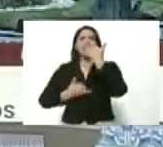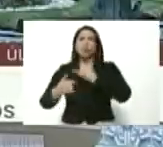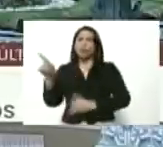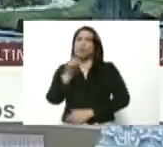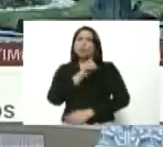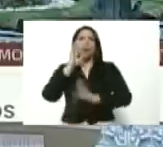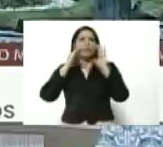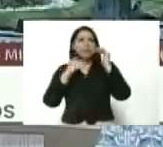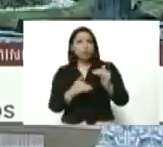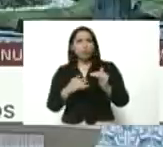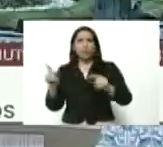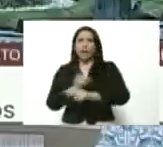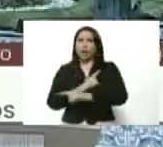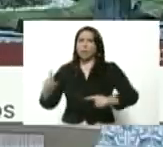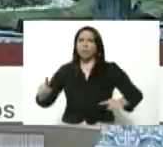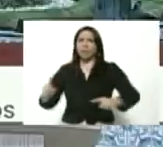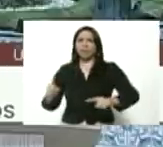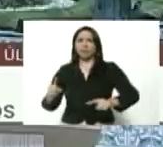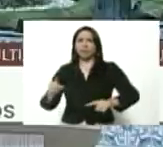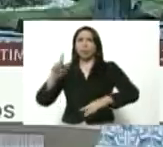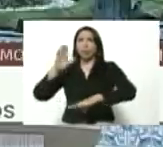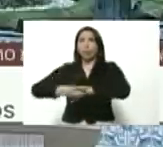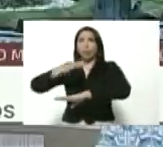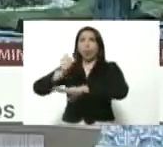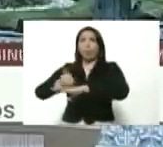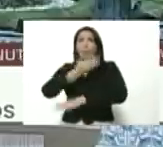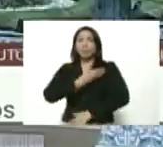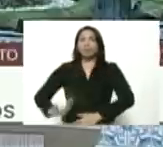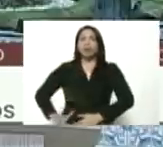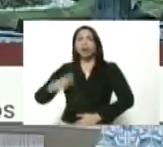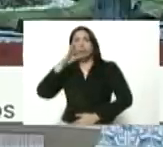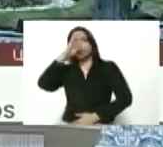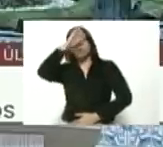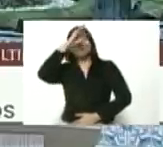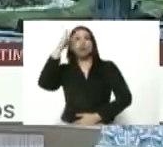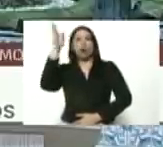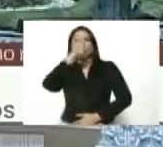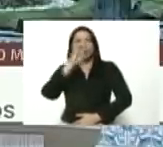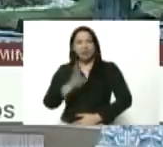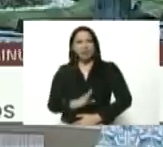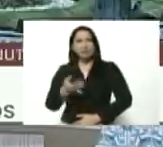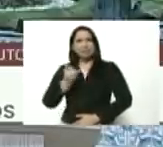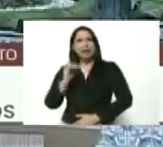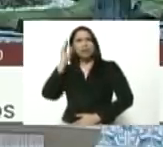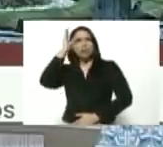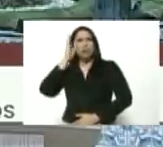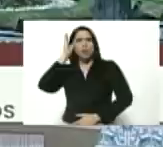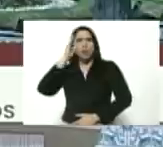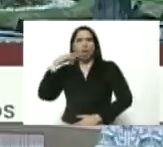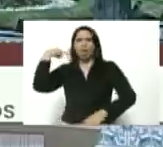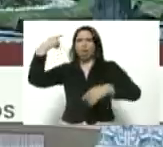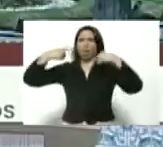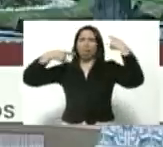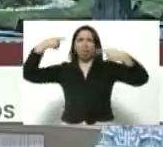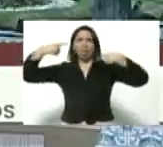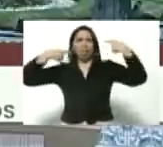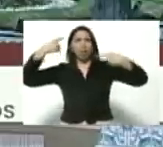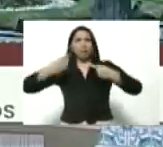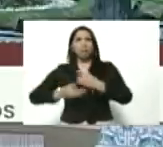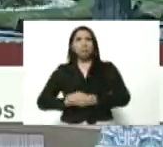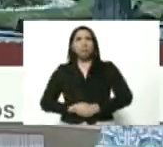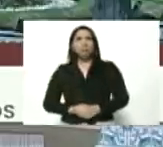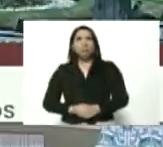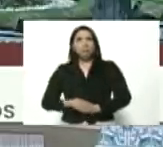oportunamente por parte del presidente ya ir bolsonaro quien tiene la concepción dislocada de